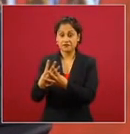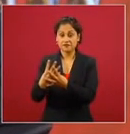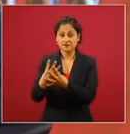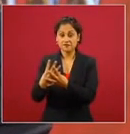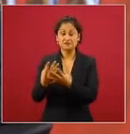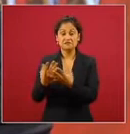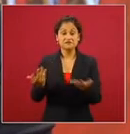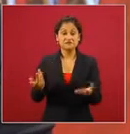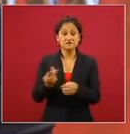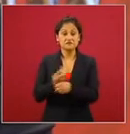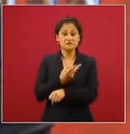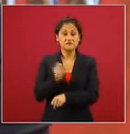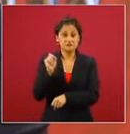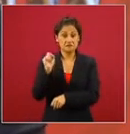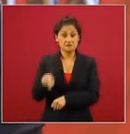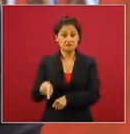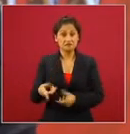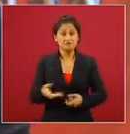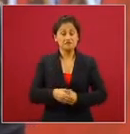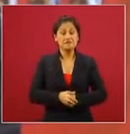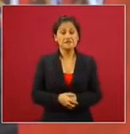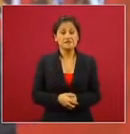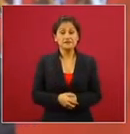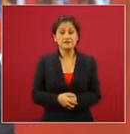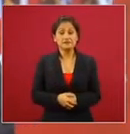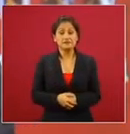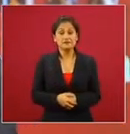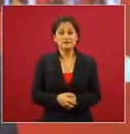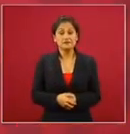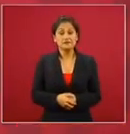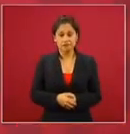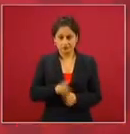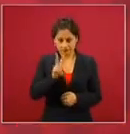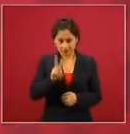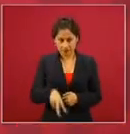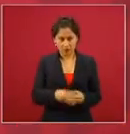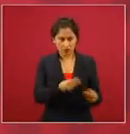¿sí? Y ahora no saben cómo están de molestos